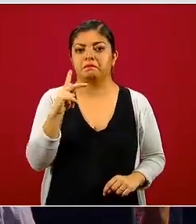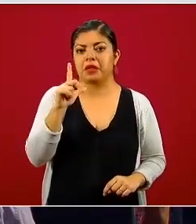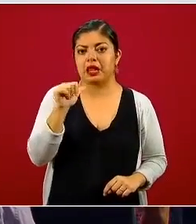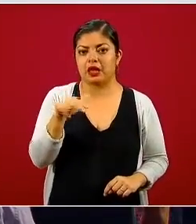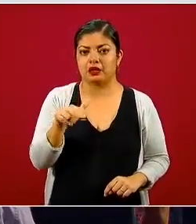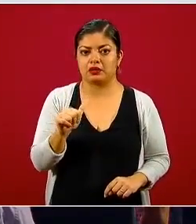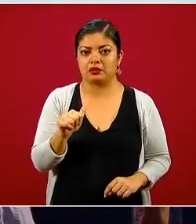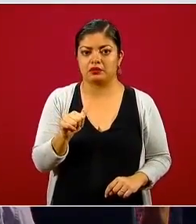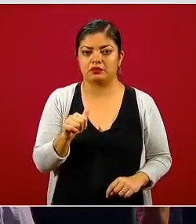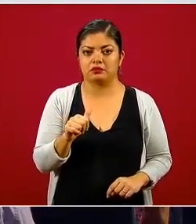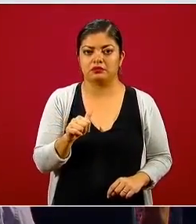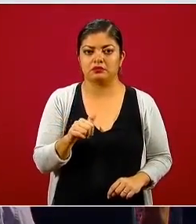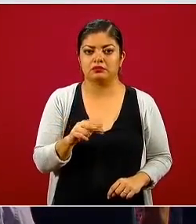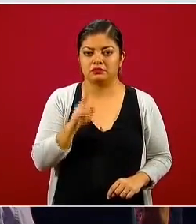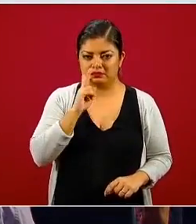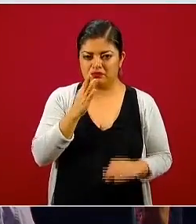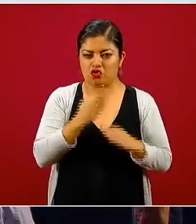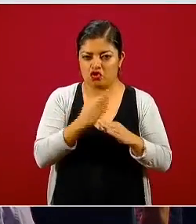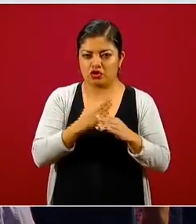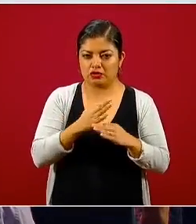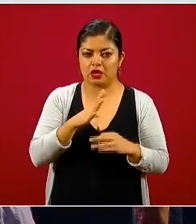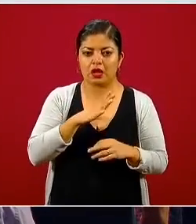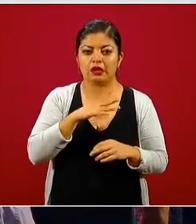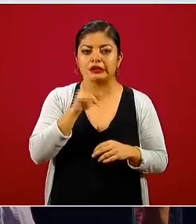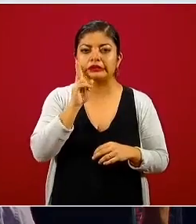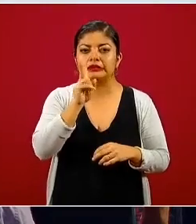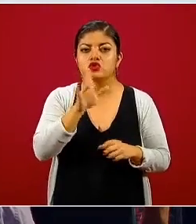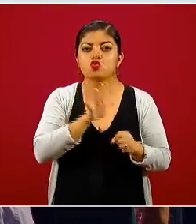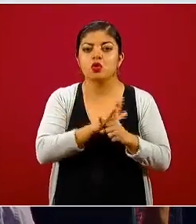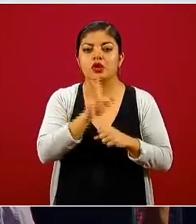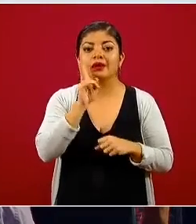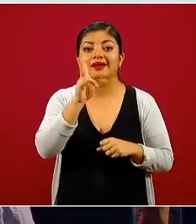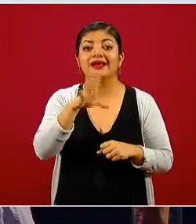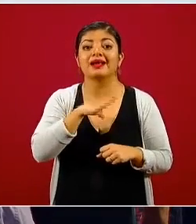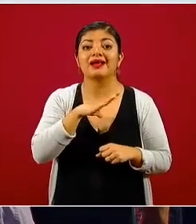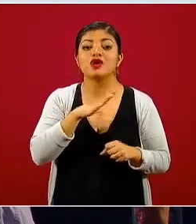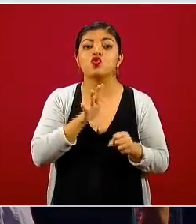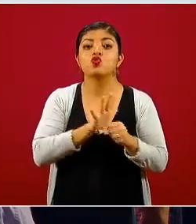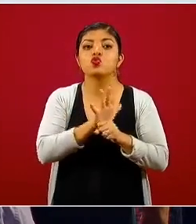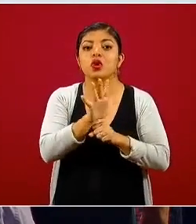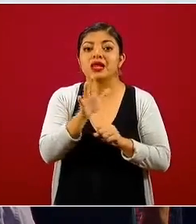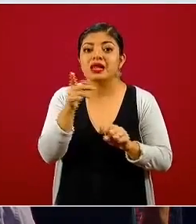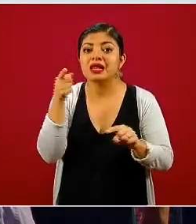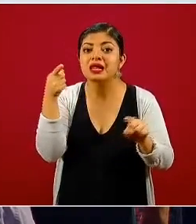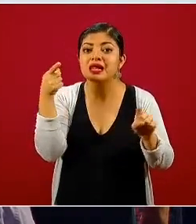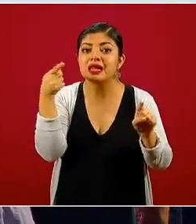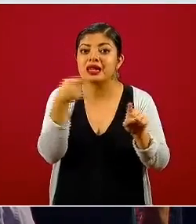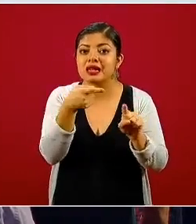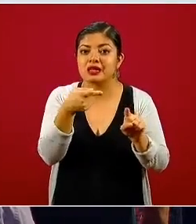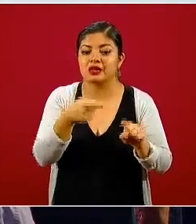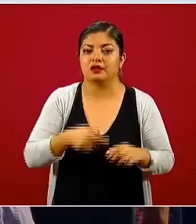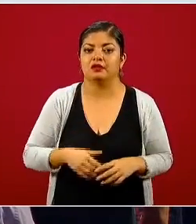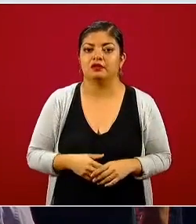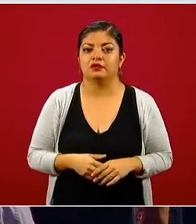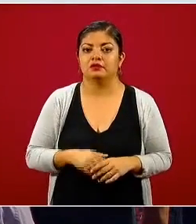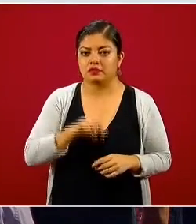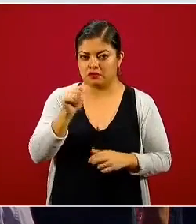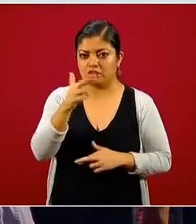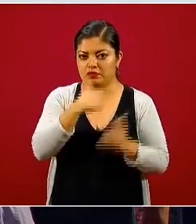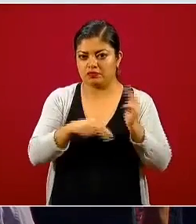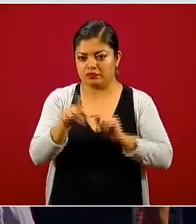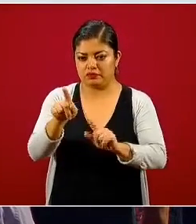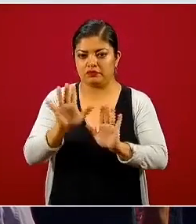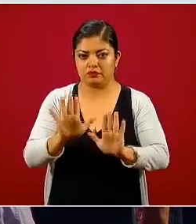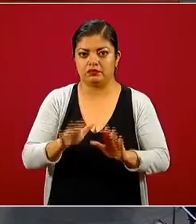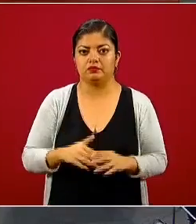pasan varias, ahorita les digo cuáles, solo para que vean ustedes a cuál hace referencia, y regresamos ahorita a